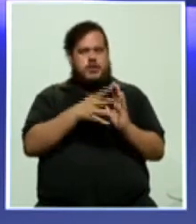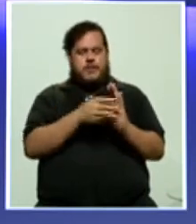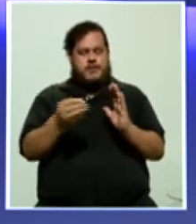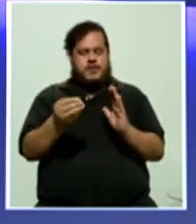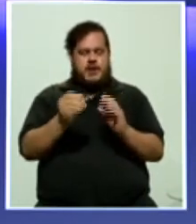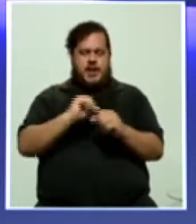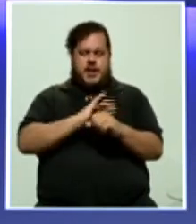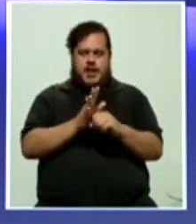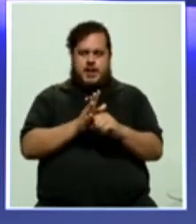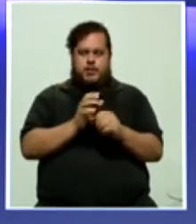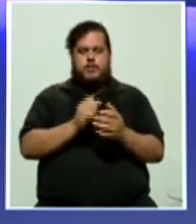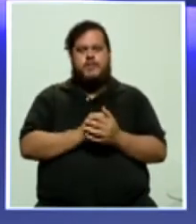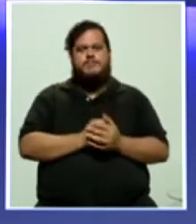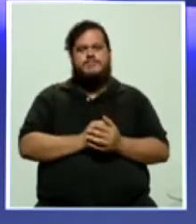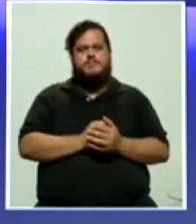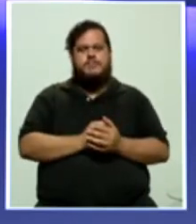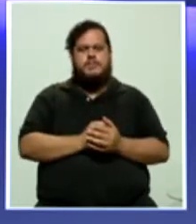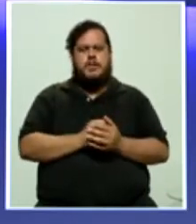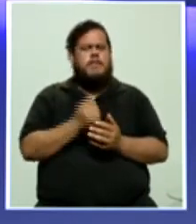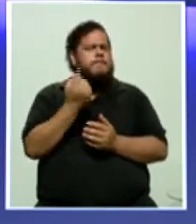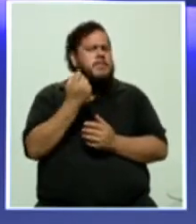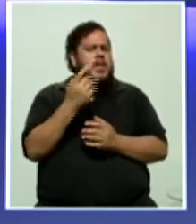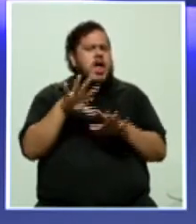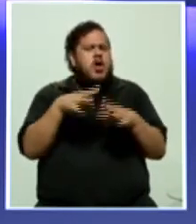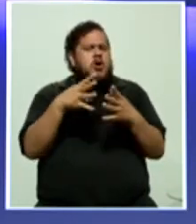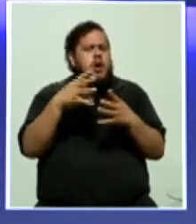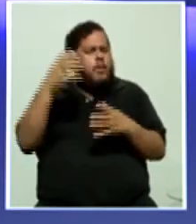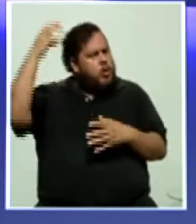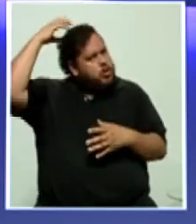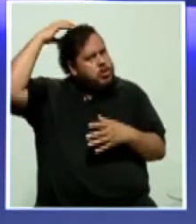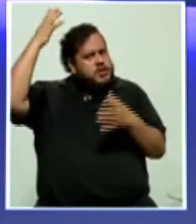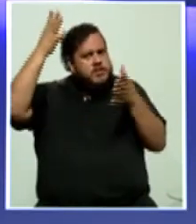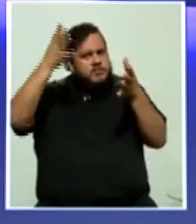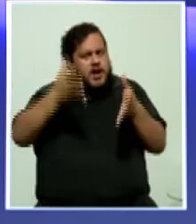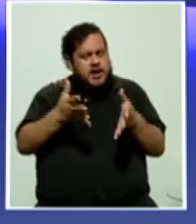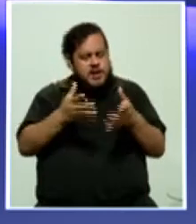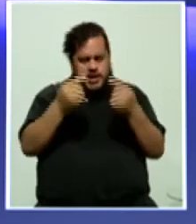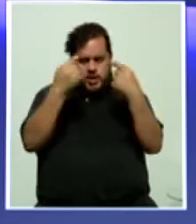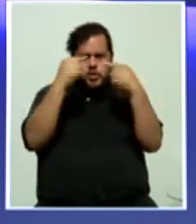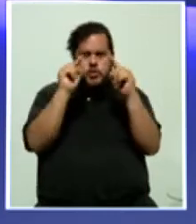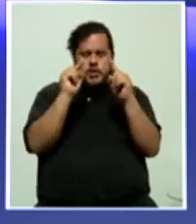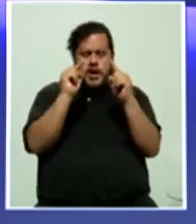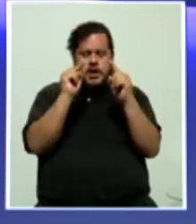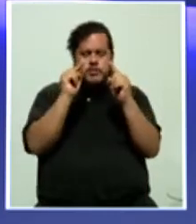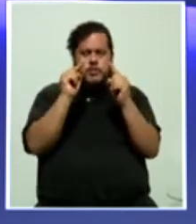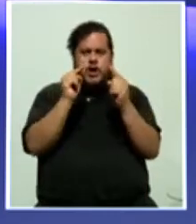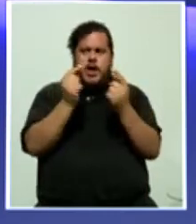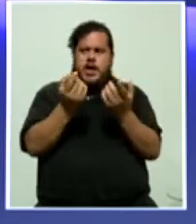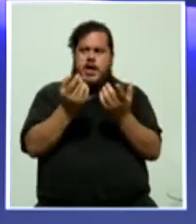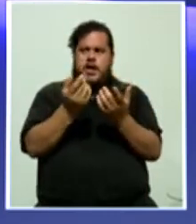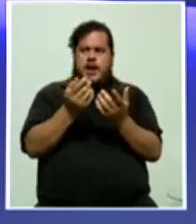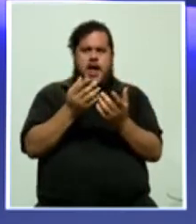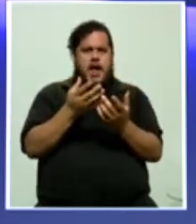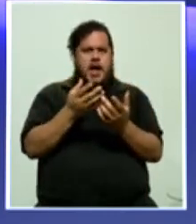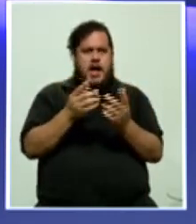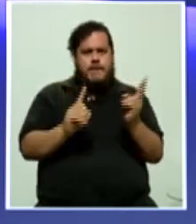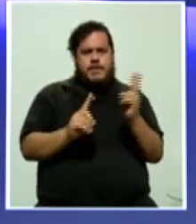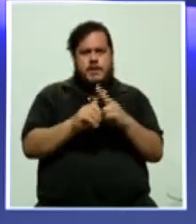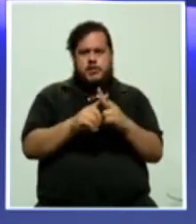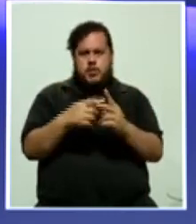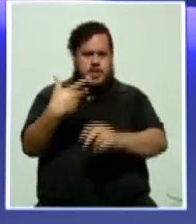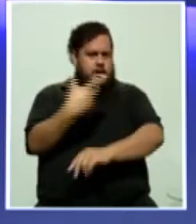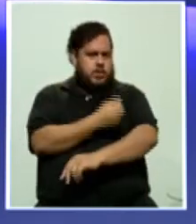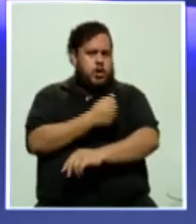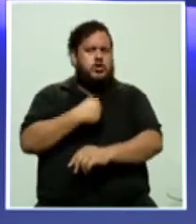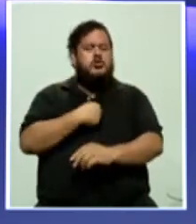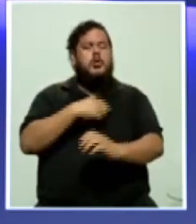Para entender cómo los israelíes lograron tanta efectividad en la aplicación de la vacuna, voy a entrevistar